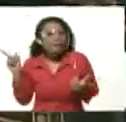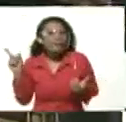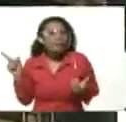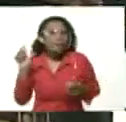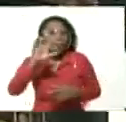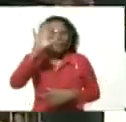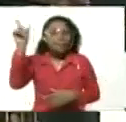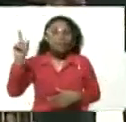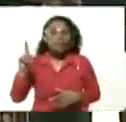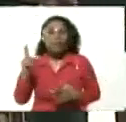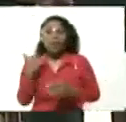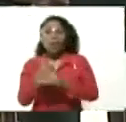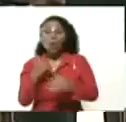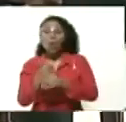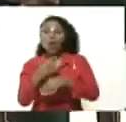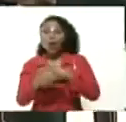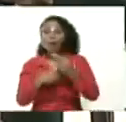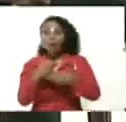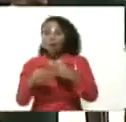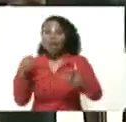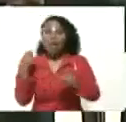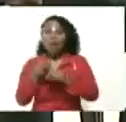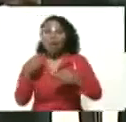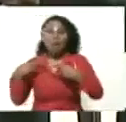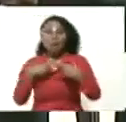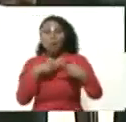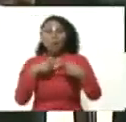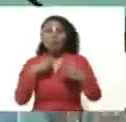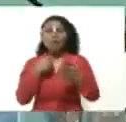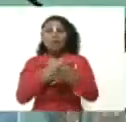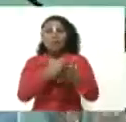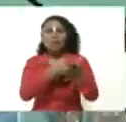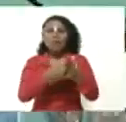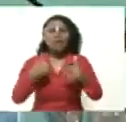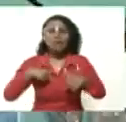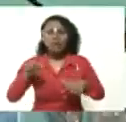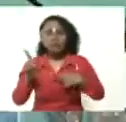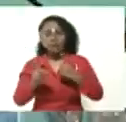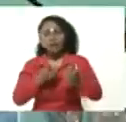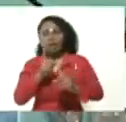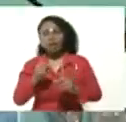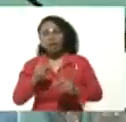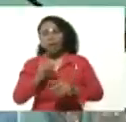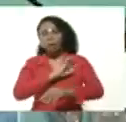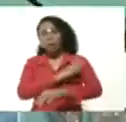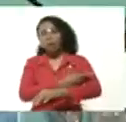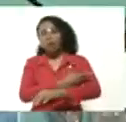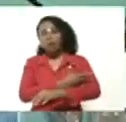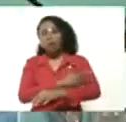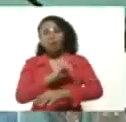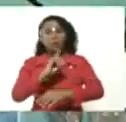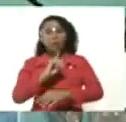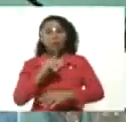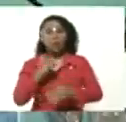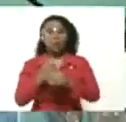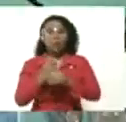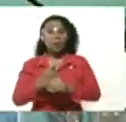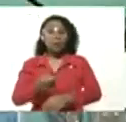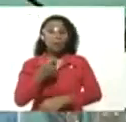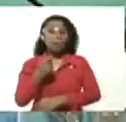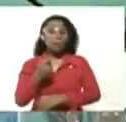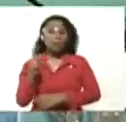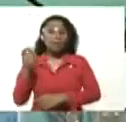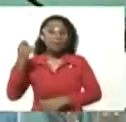de ser devorados por la lucha en este mundo incierto ante los poderosos? ¿No es un lujo que puede pagarse muy caro